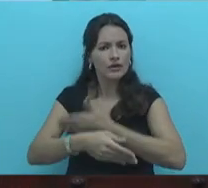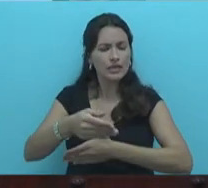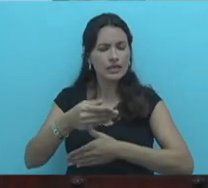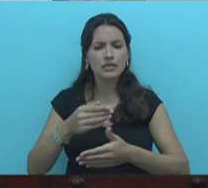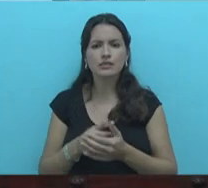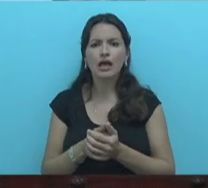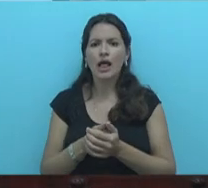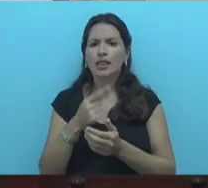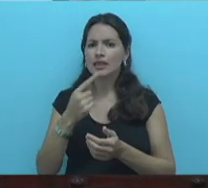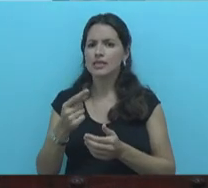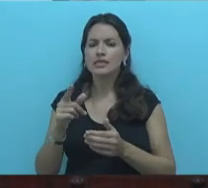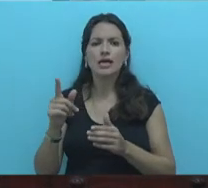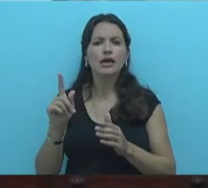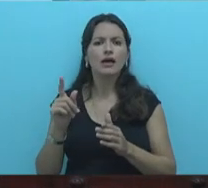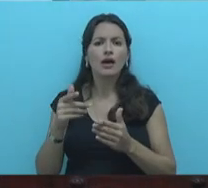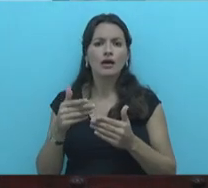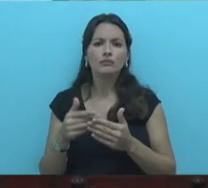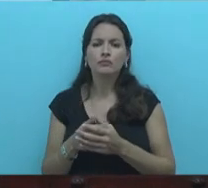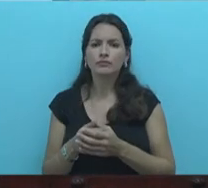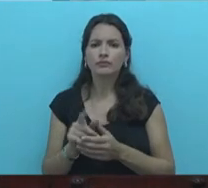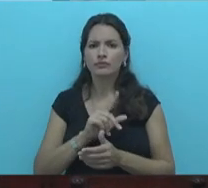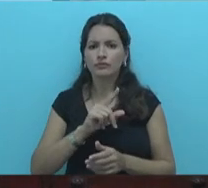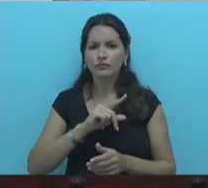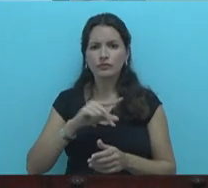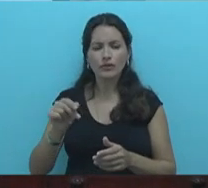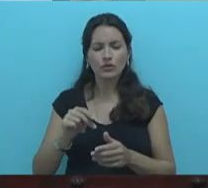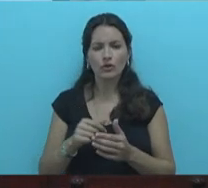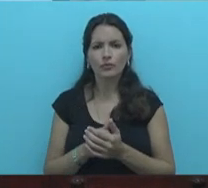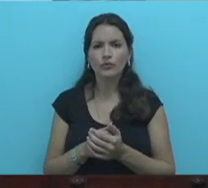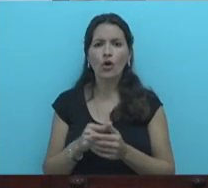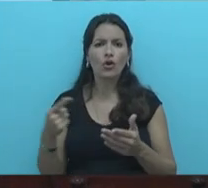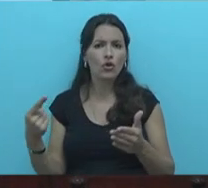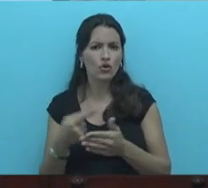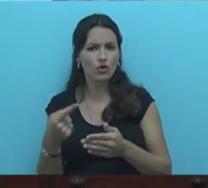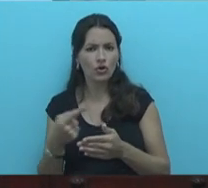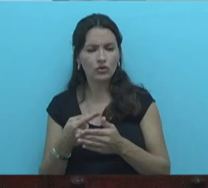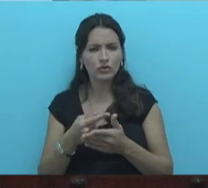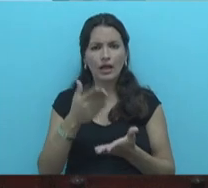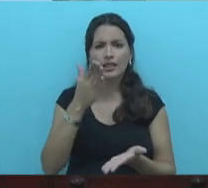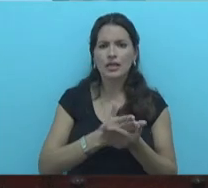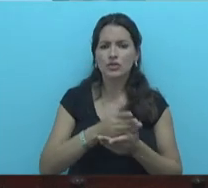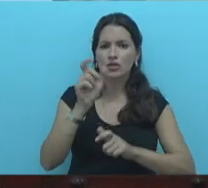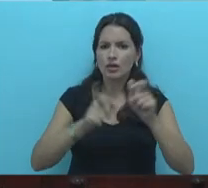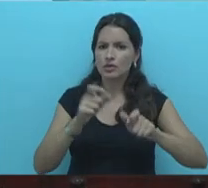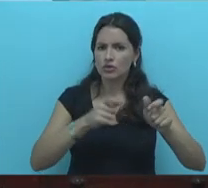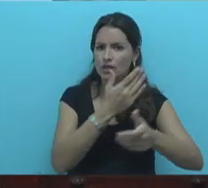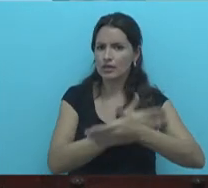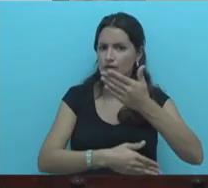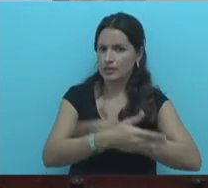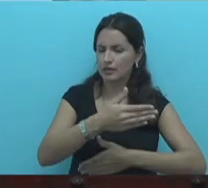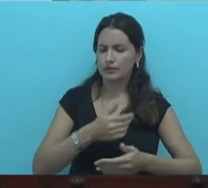número 268/2018 del Poder Ejecutivo Nacional, incompatible con la Convención de los Derechos de las Personas con